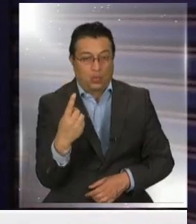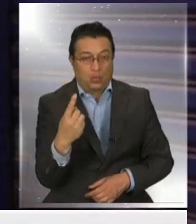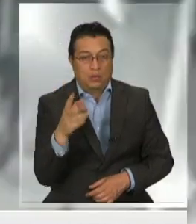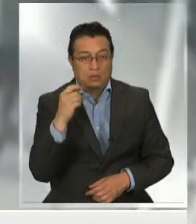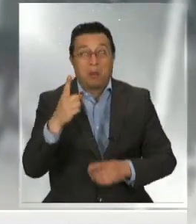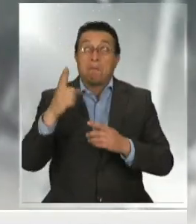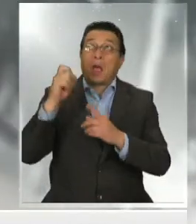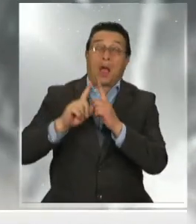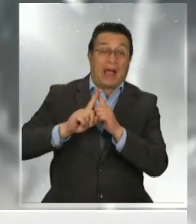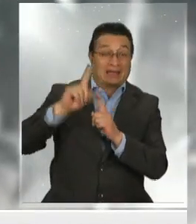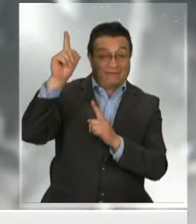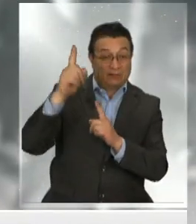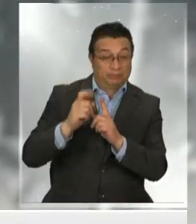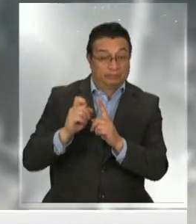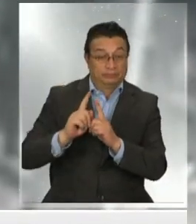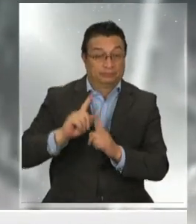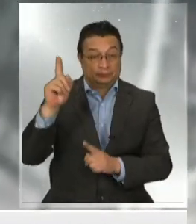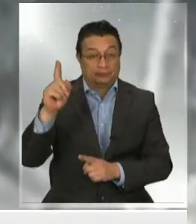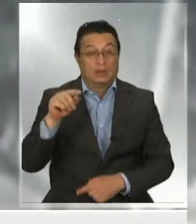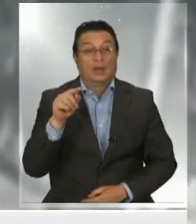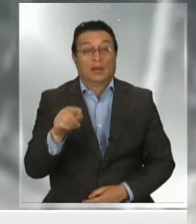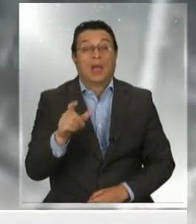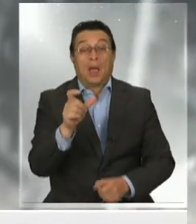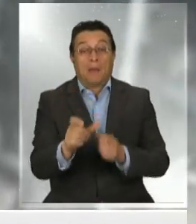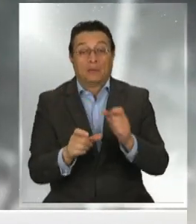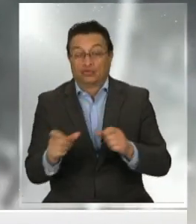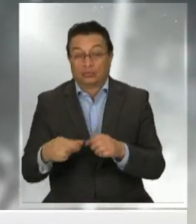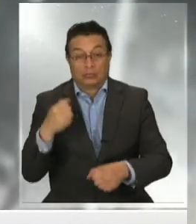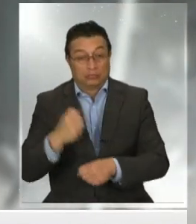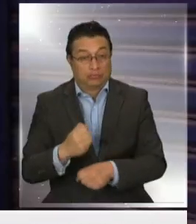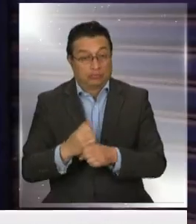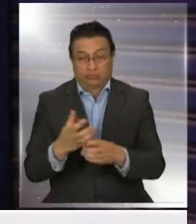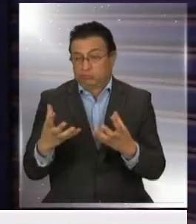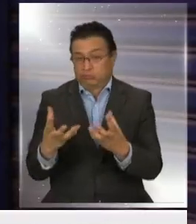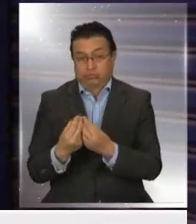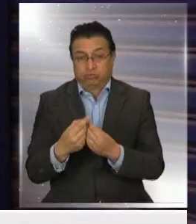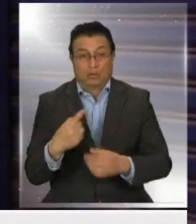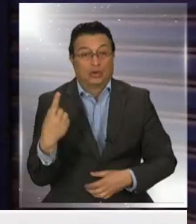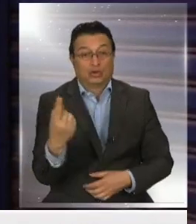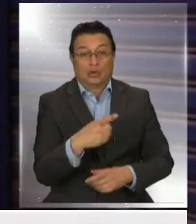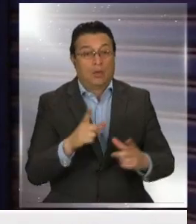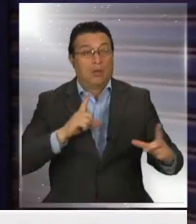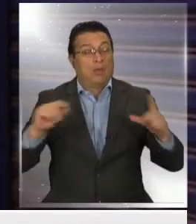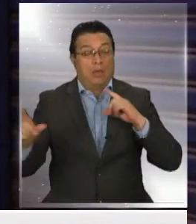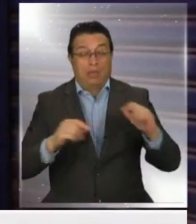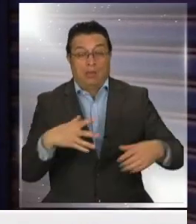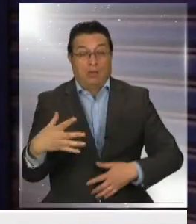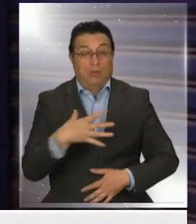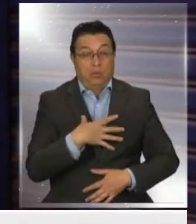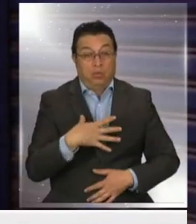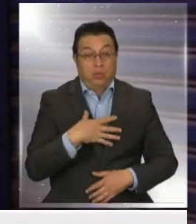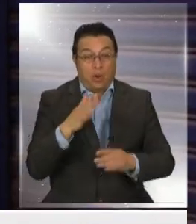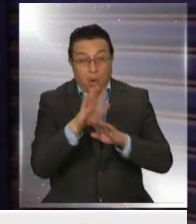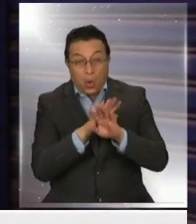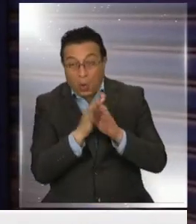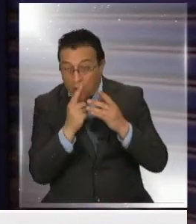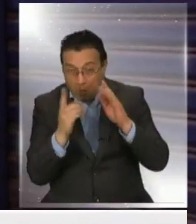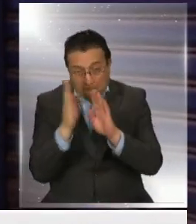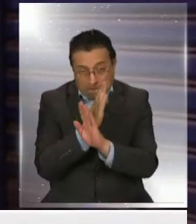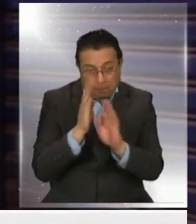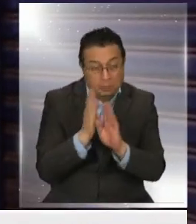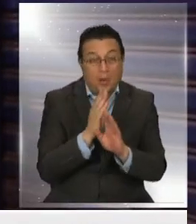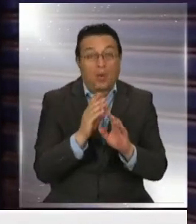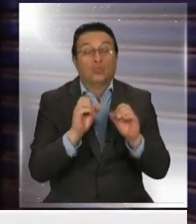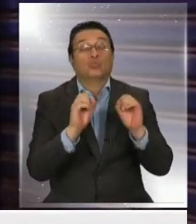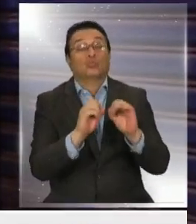al cielo. Aquí, bueno, la gente estábamos full, el restaurante, y todo el mundo salió despavorido, corriendo, tratando de protegerse, y